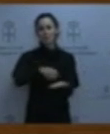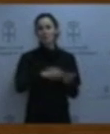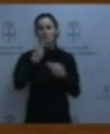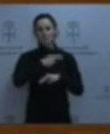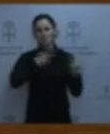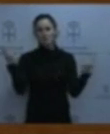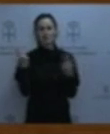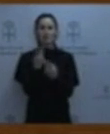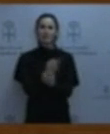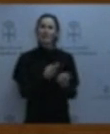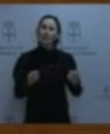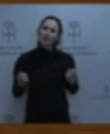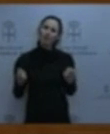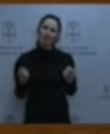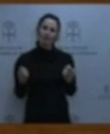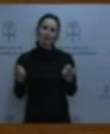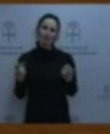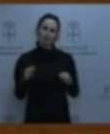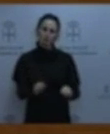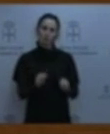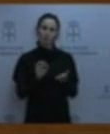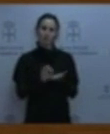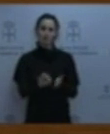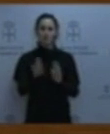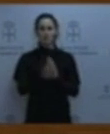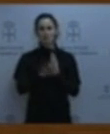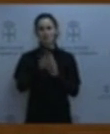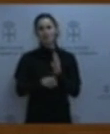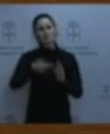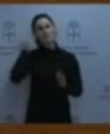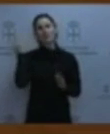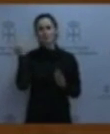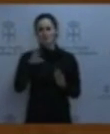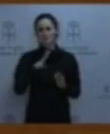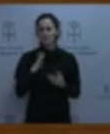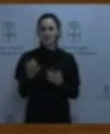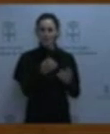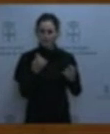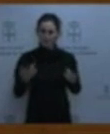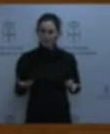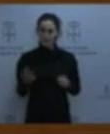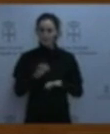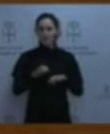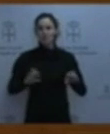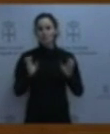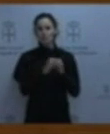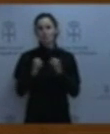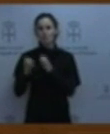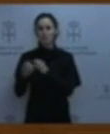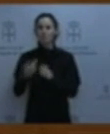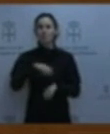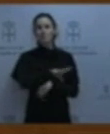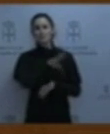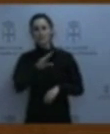necesitan prestar sus servicios en unas condiciones dignas y necesarias. La mayoría de los grupos de esta Cámara entendemos que el Gobierno